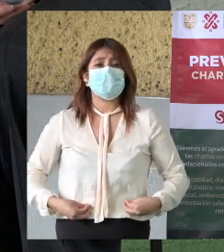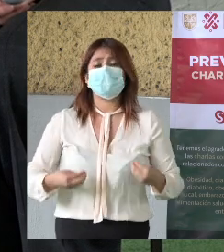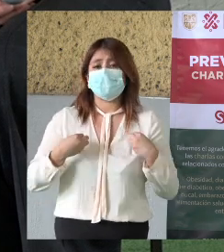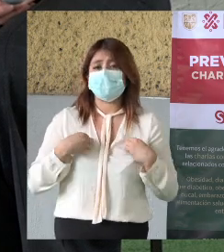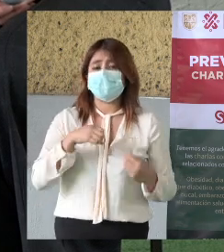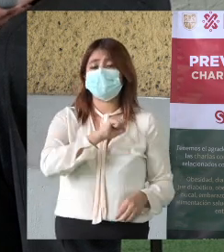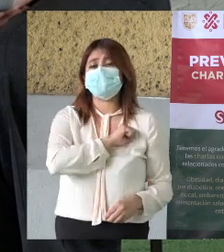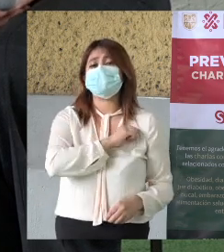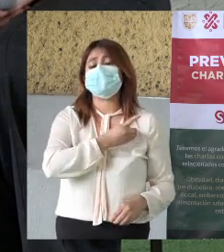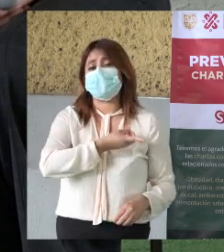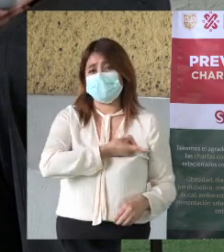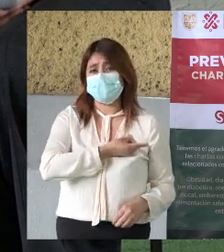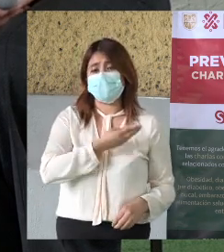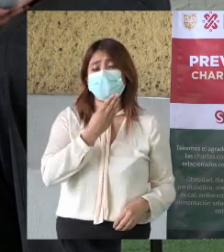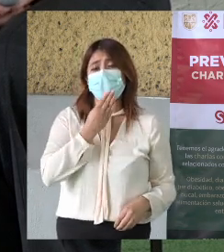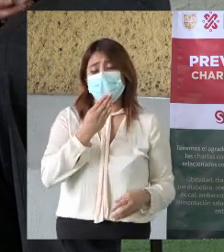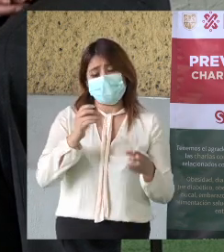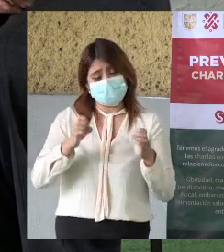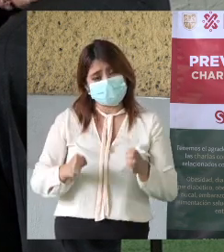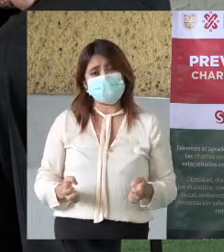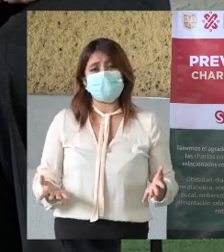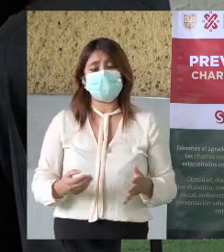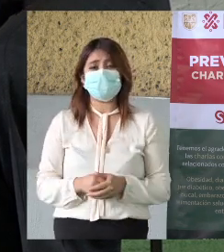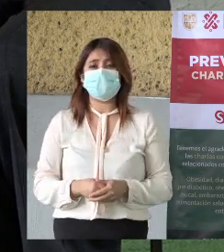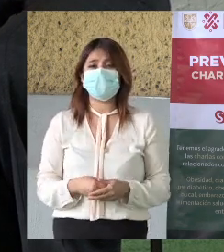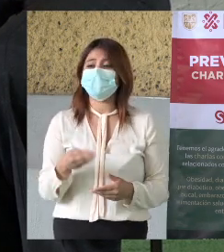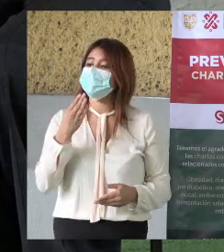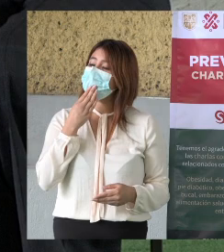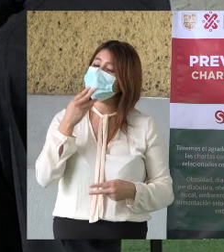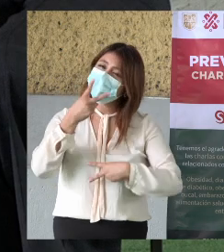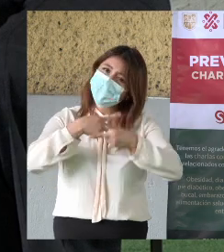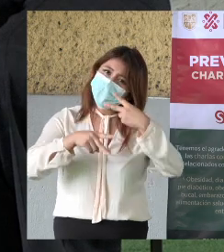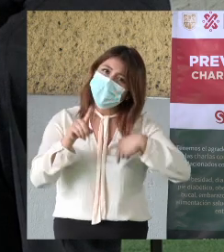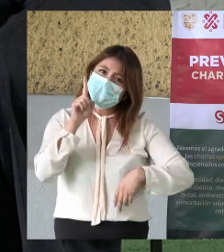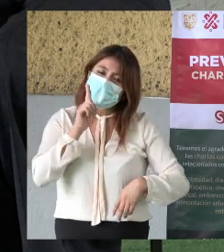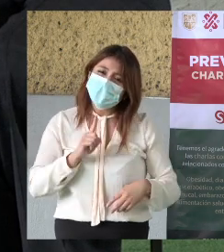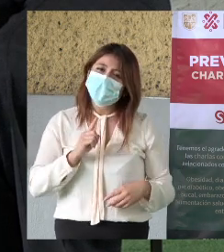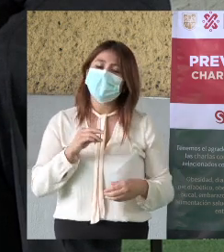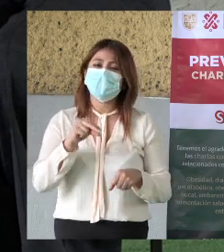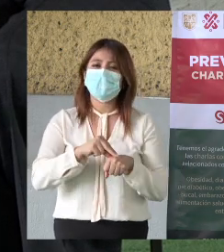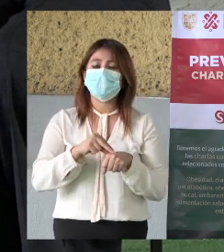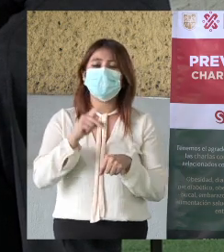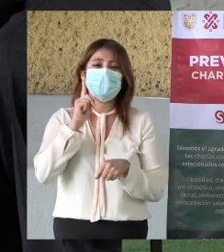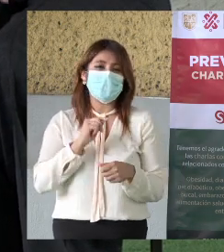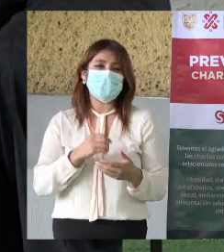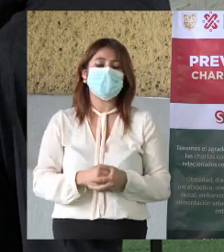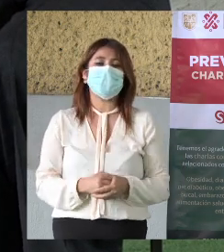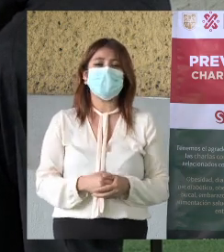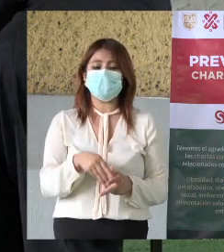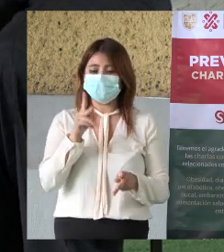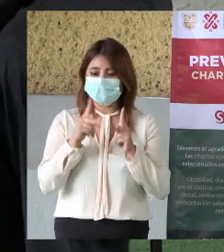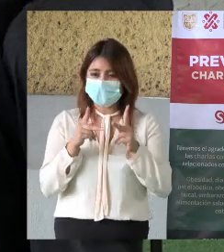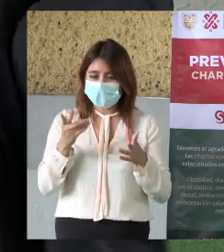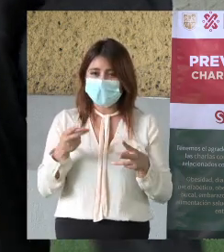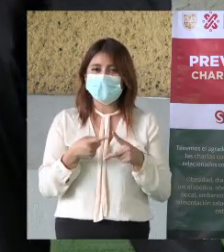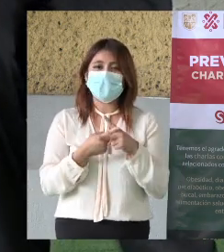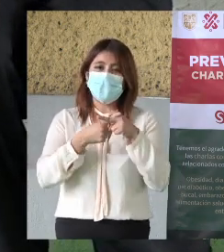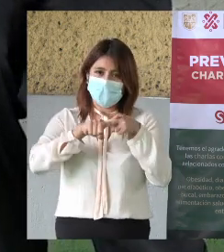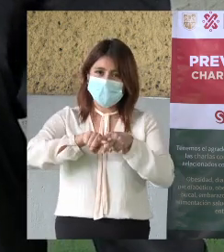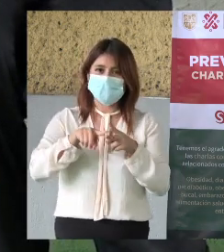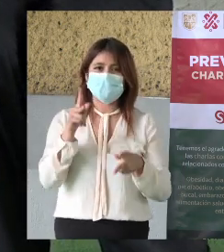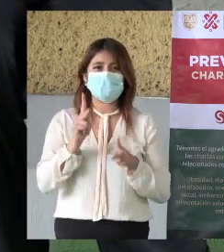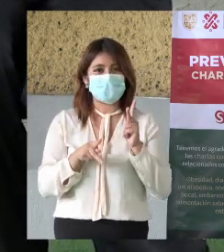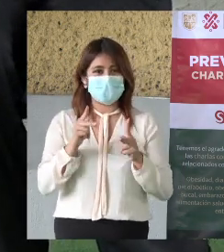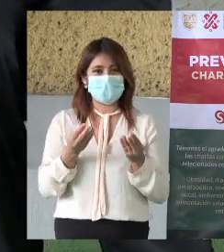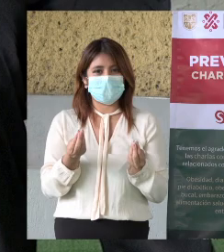Bienestar. Bienvenida, doctora. Sin más, agradeciendo su presencia, le cedo el uso del micrófono para que inicie su conversación.